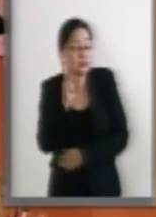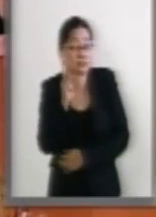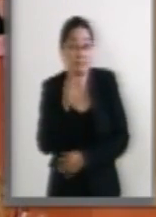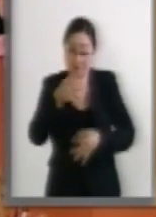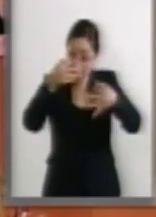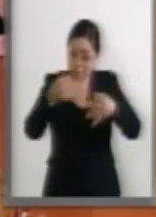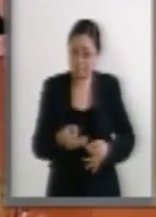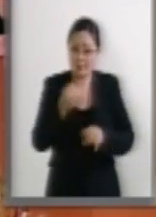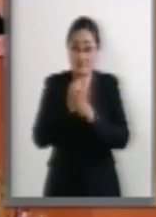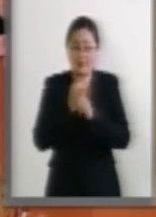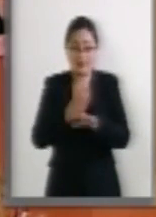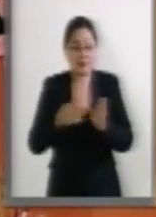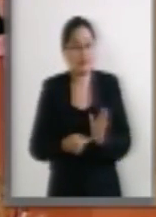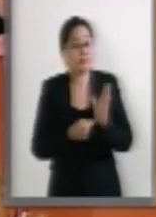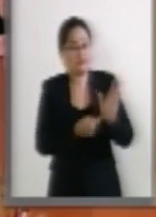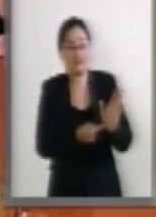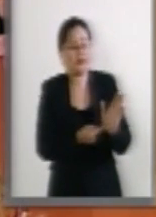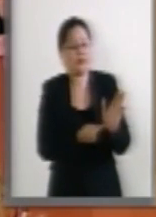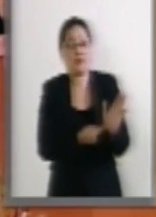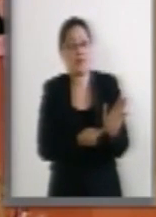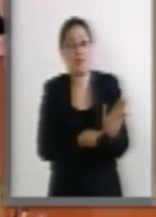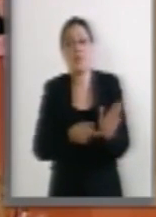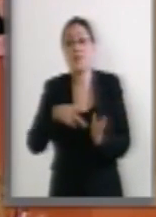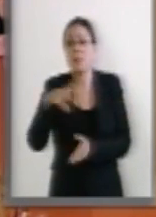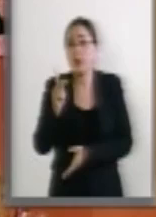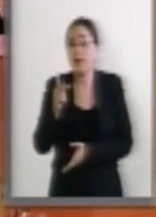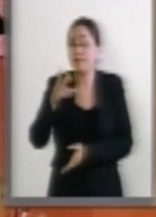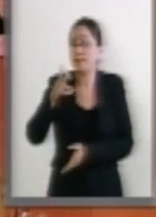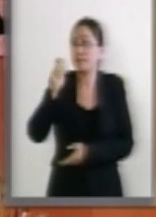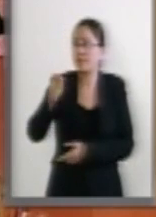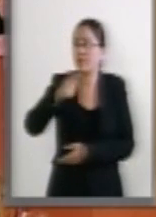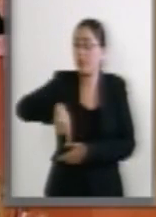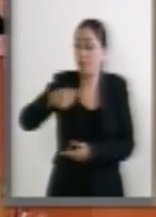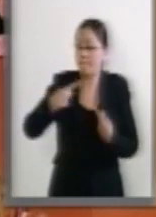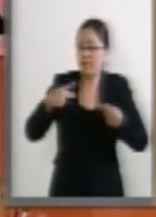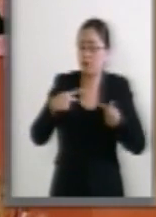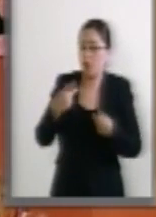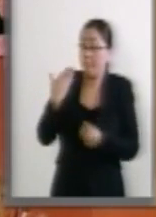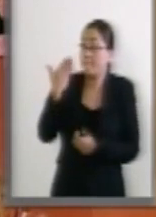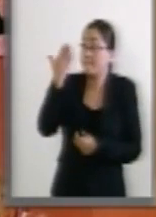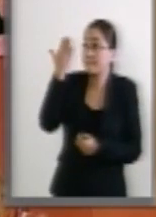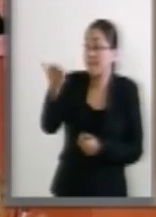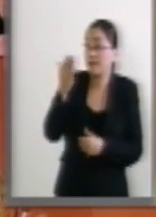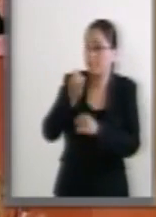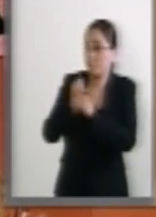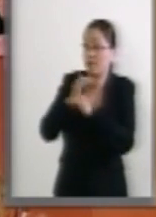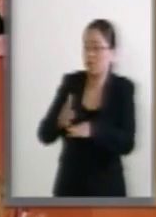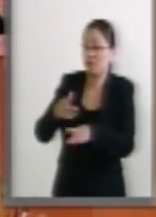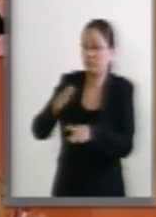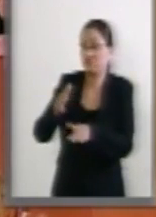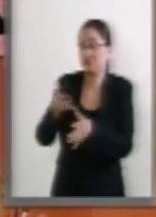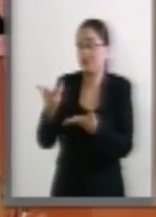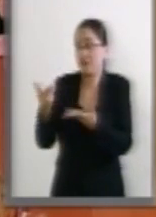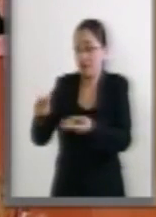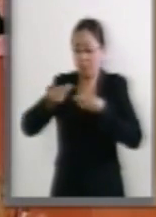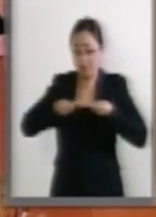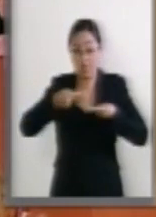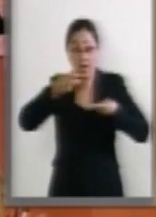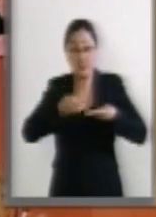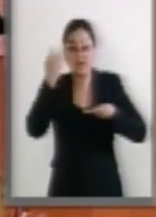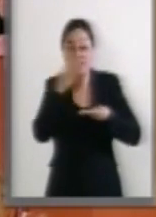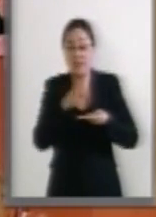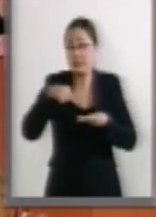Y en tal hipótesis se deja en indefensión al solicitante. Y por eso, en ese